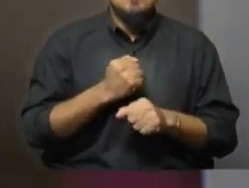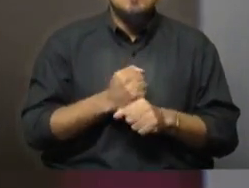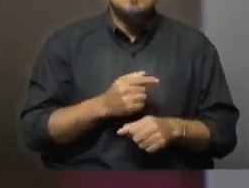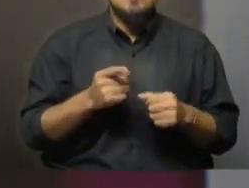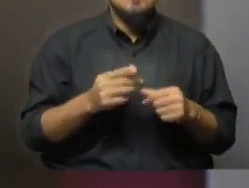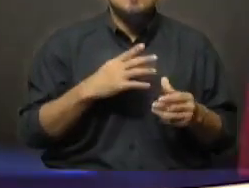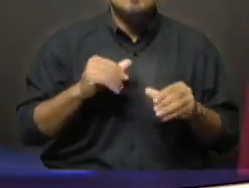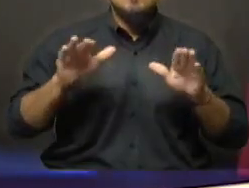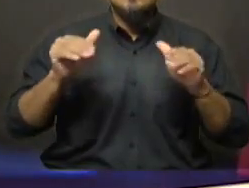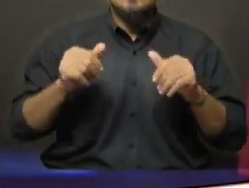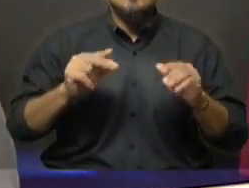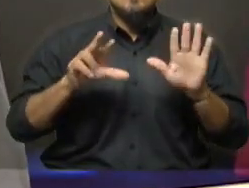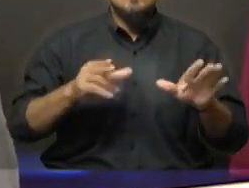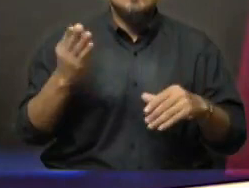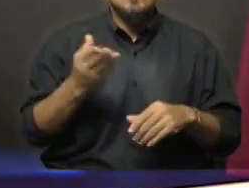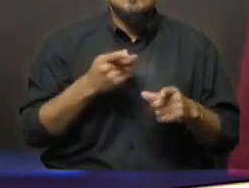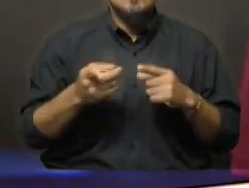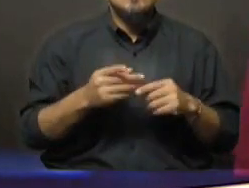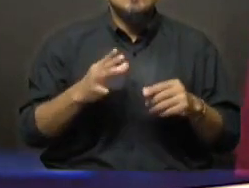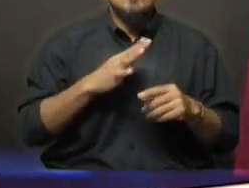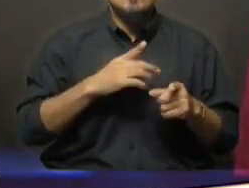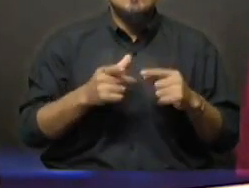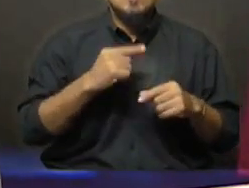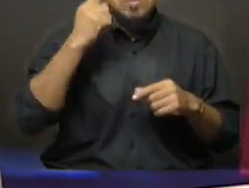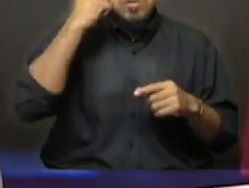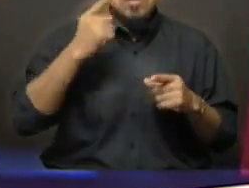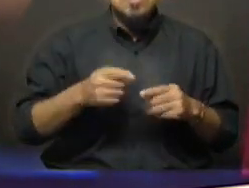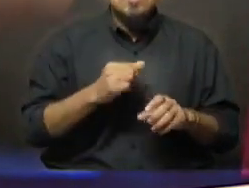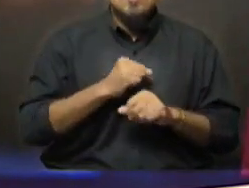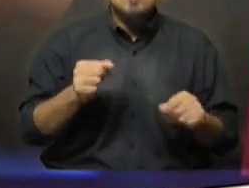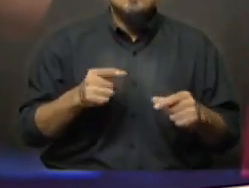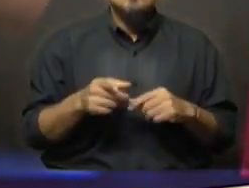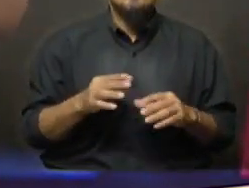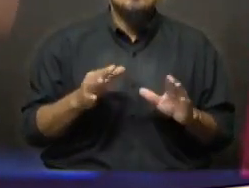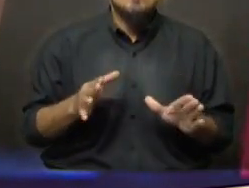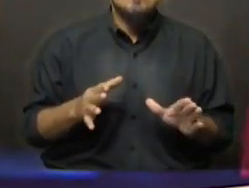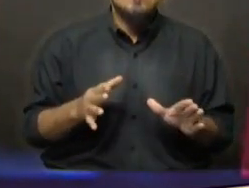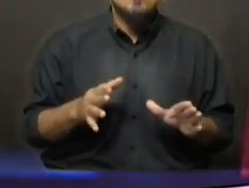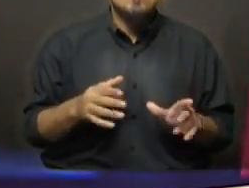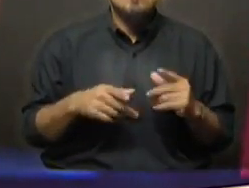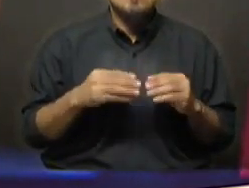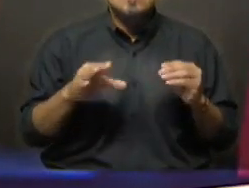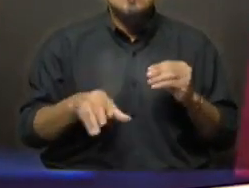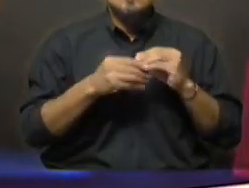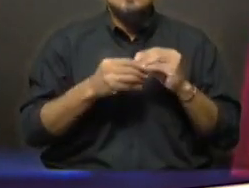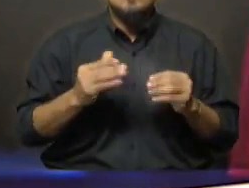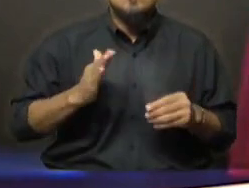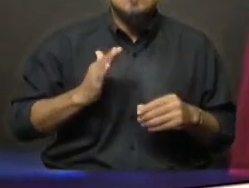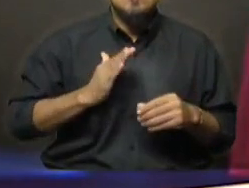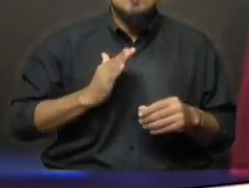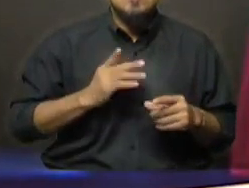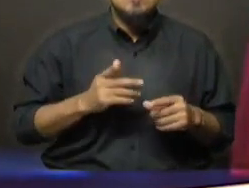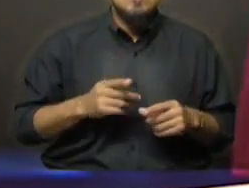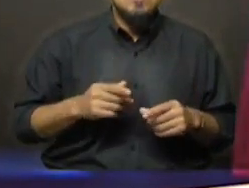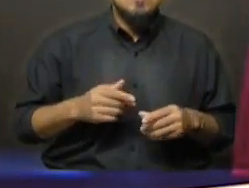se convoca ese 8% o lo que se convoca, ¿piensan que puede llegar a ser para decir, incluir una mujer? Bueno, hasta